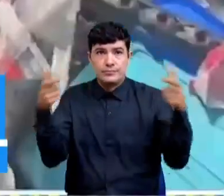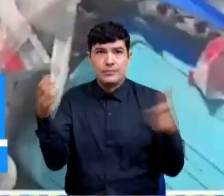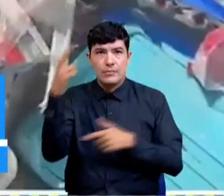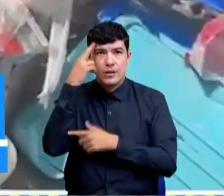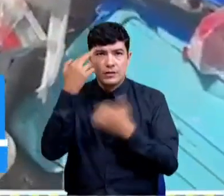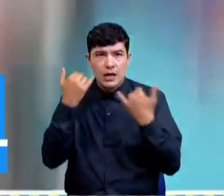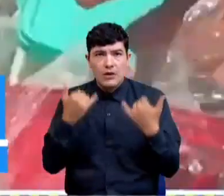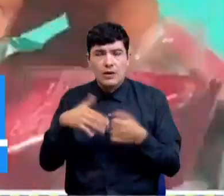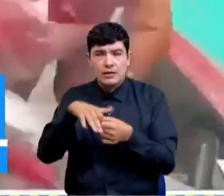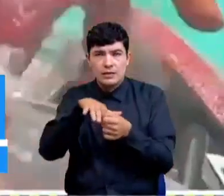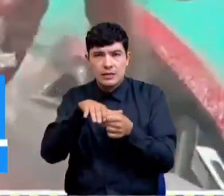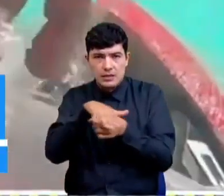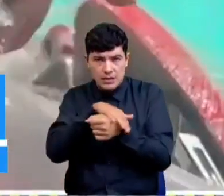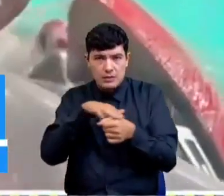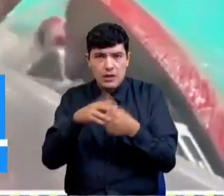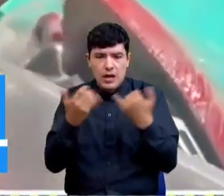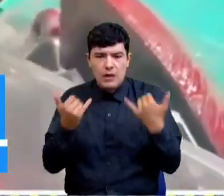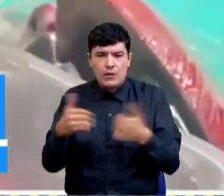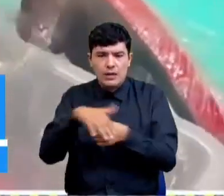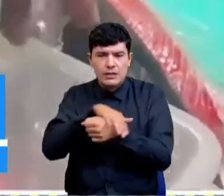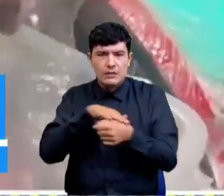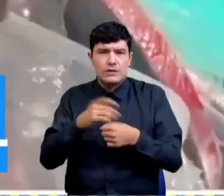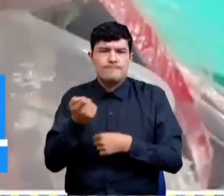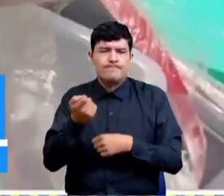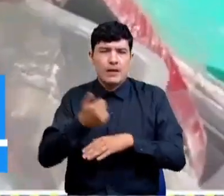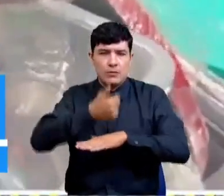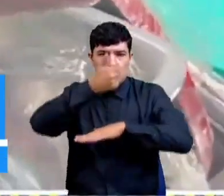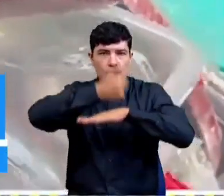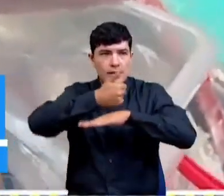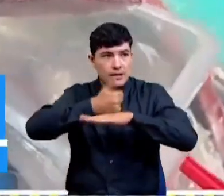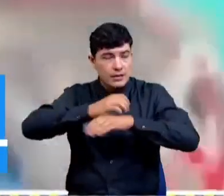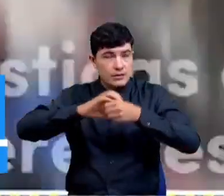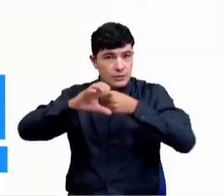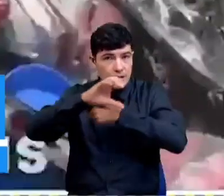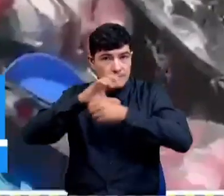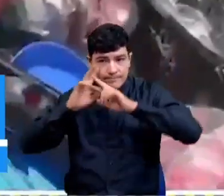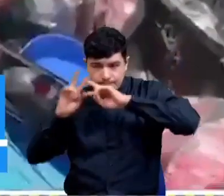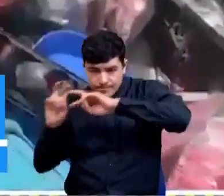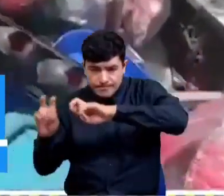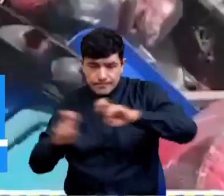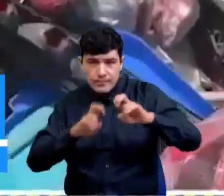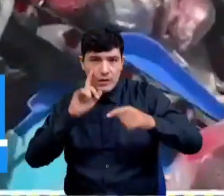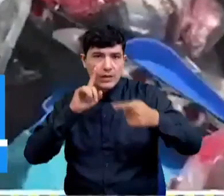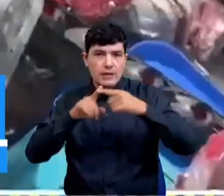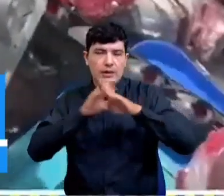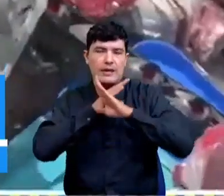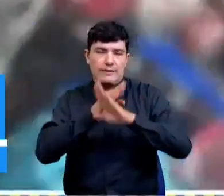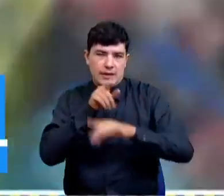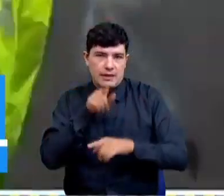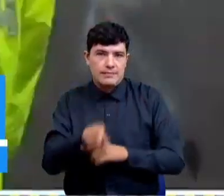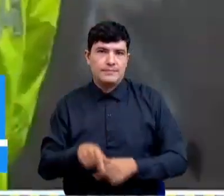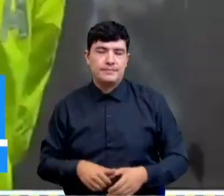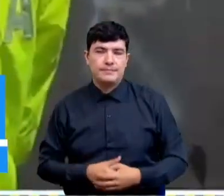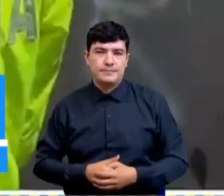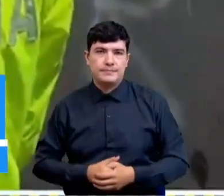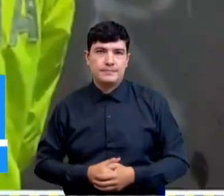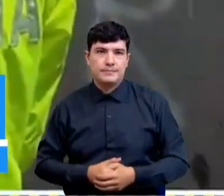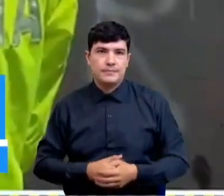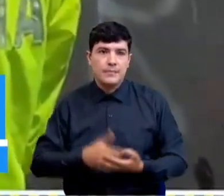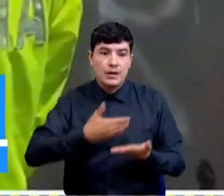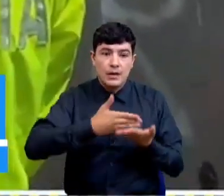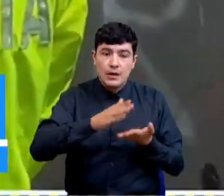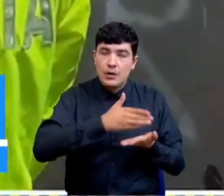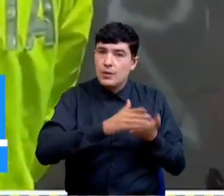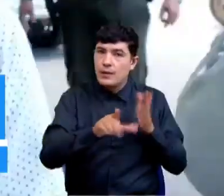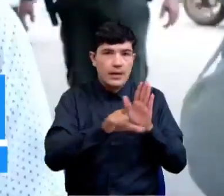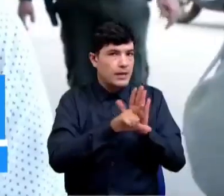esta situación, las autoridades en la ciudad continúan adelantando operativos contra este flagelo. La compra ilegal de